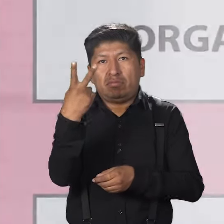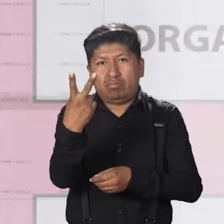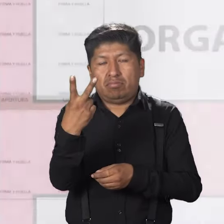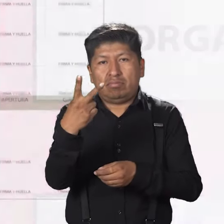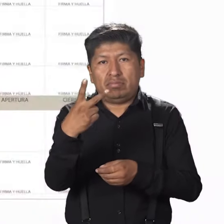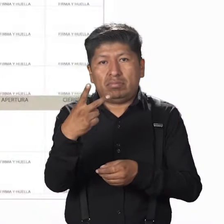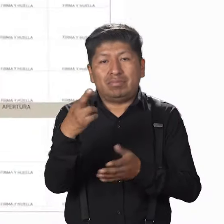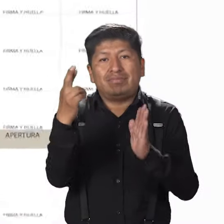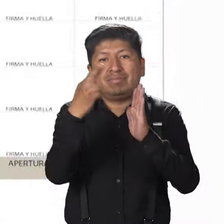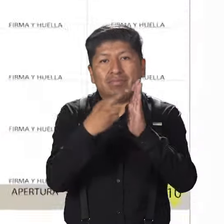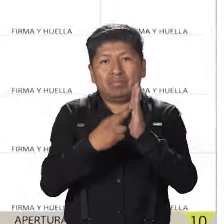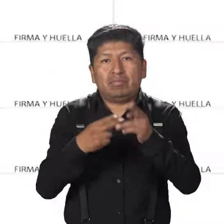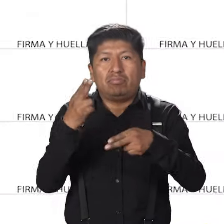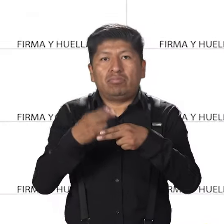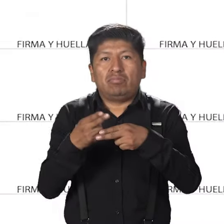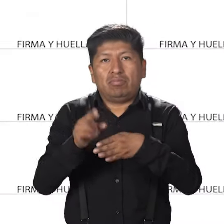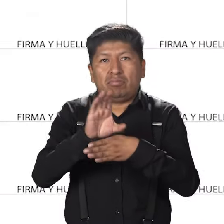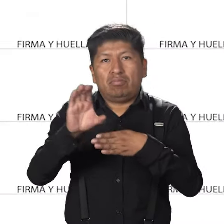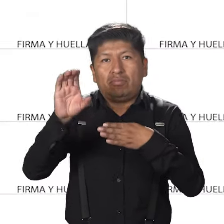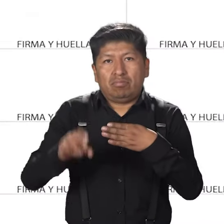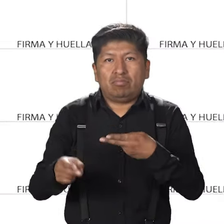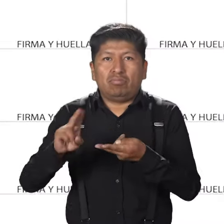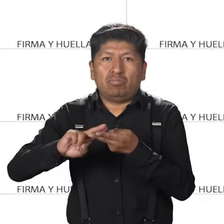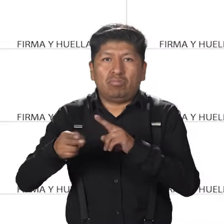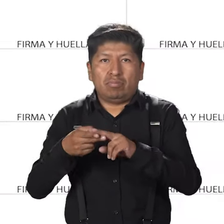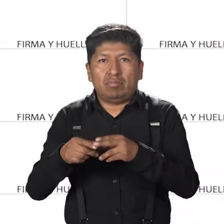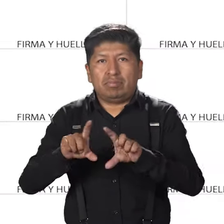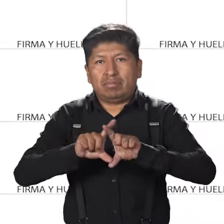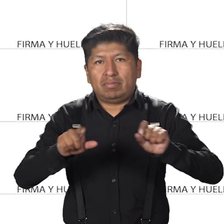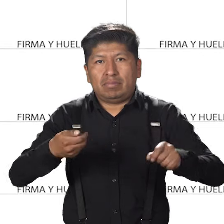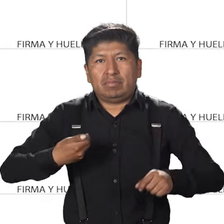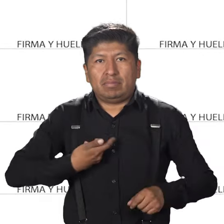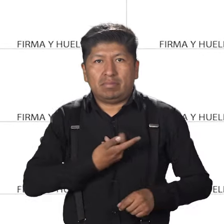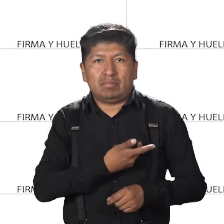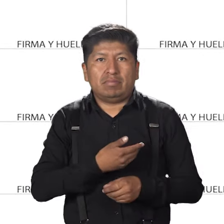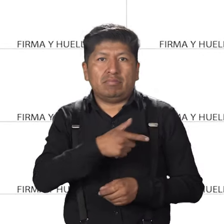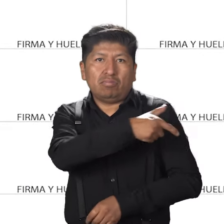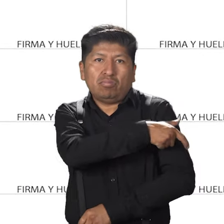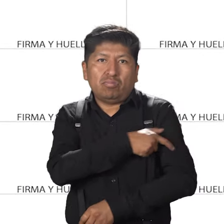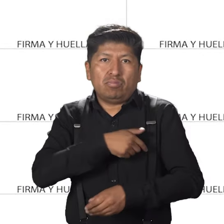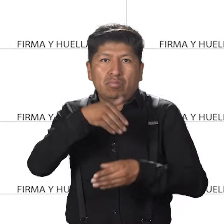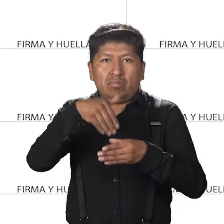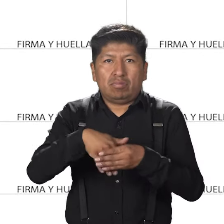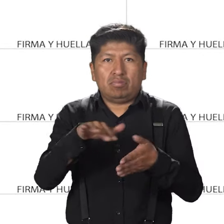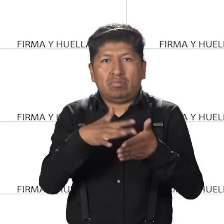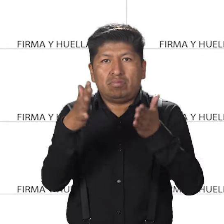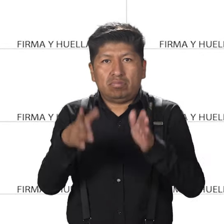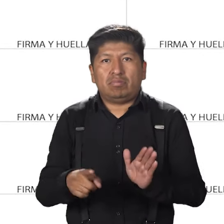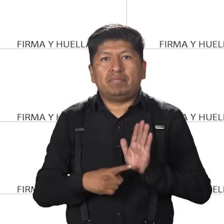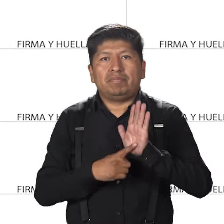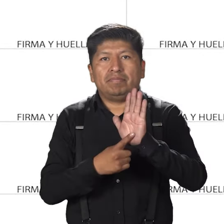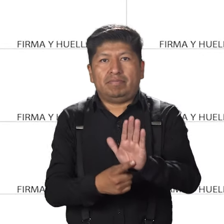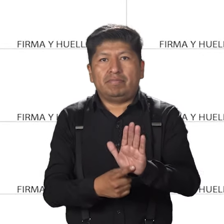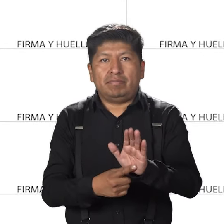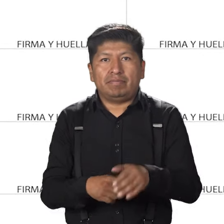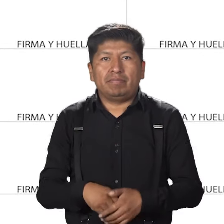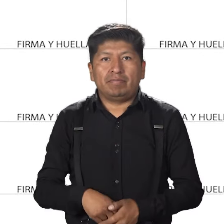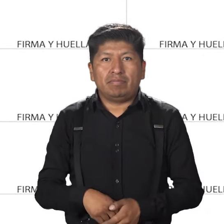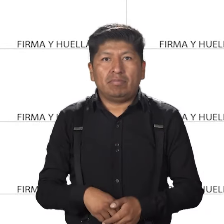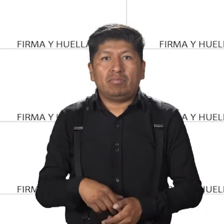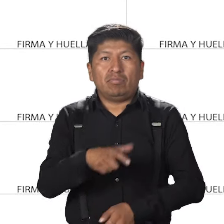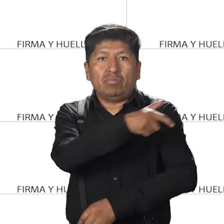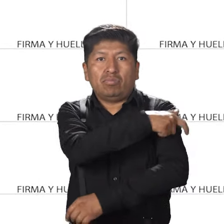votación. Luego, en la sección 2, registrará los nombres completos y números de cédula de identidad de los jurados electorales